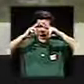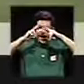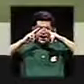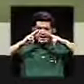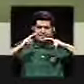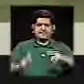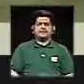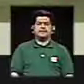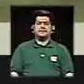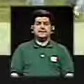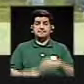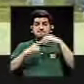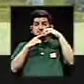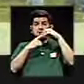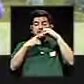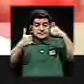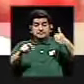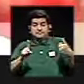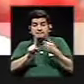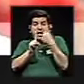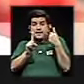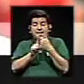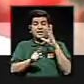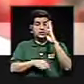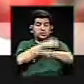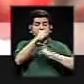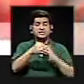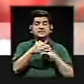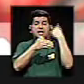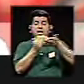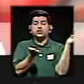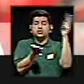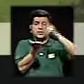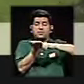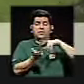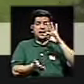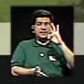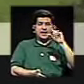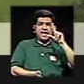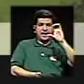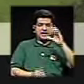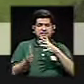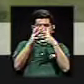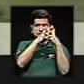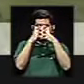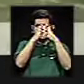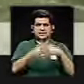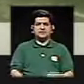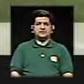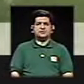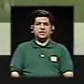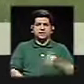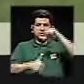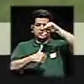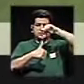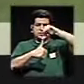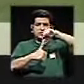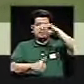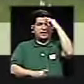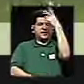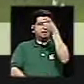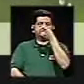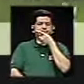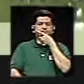Cuáles han sido los principales impactos 6 años después de aprobado el tlc con Estados Unidos Centroamérica y